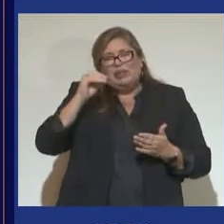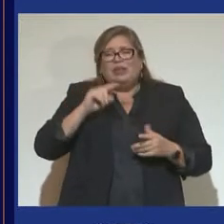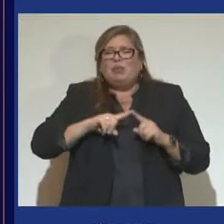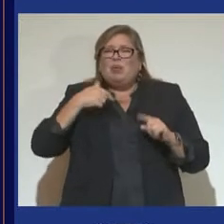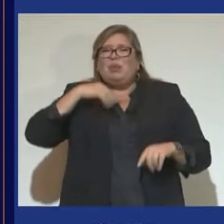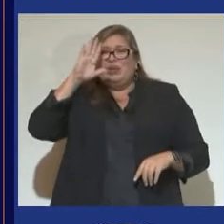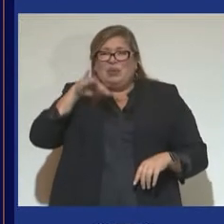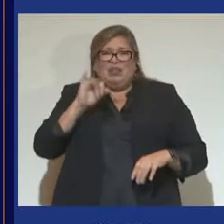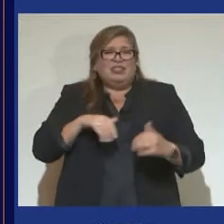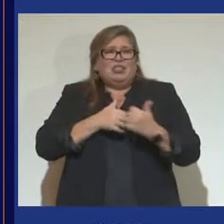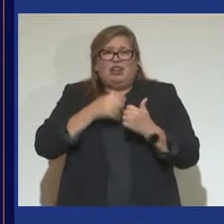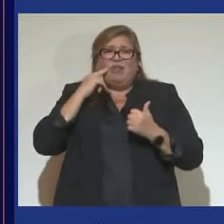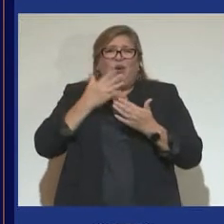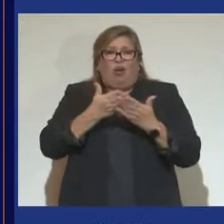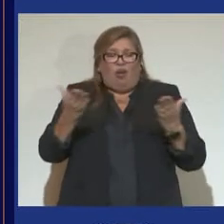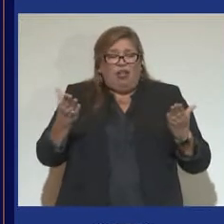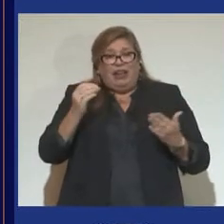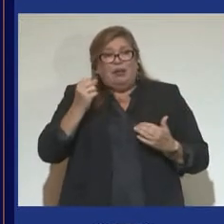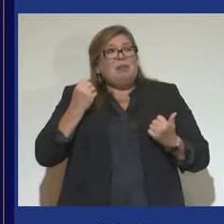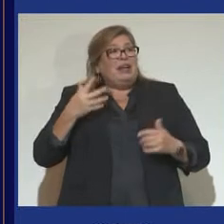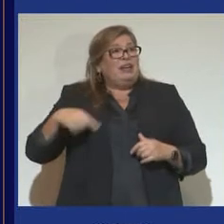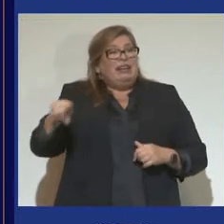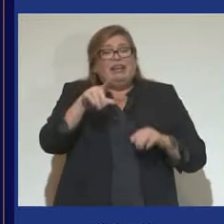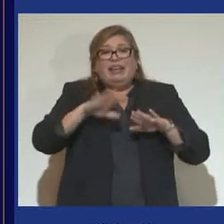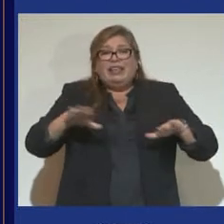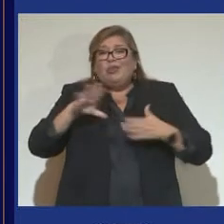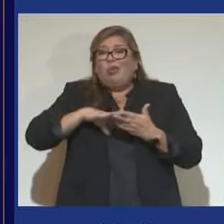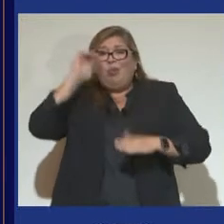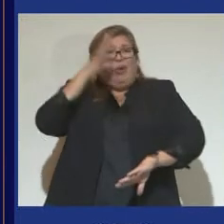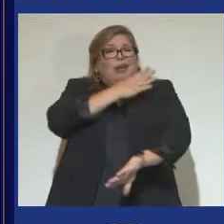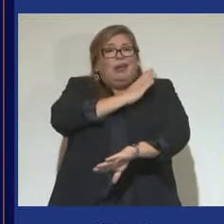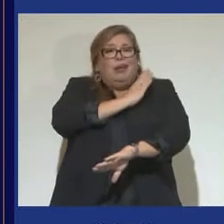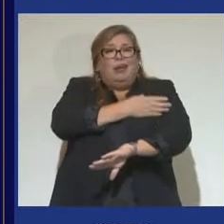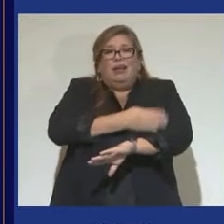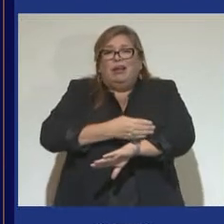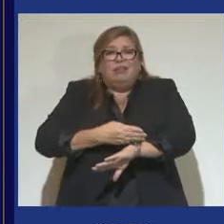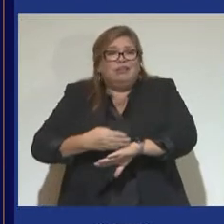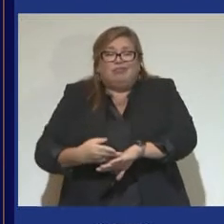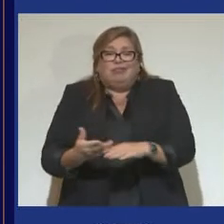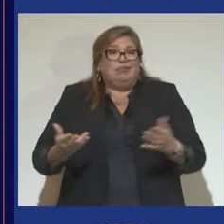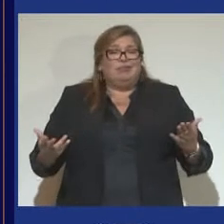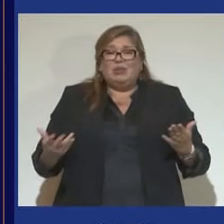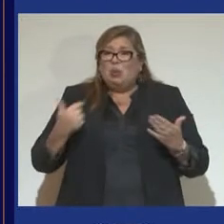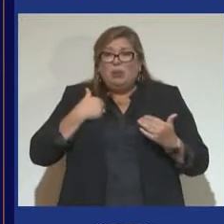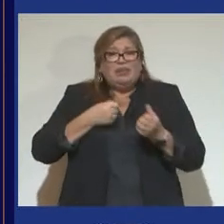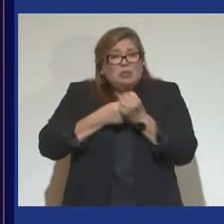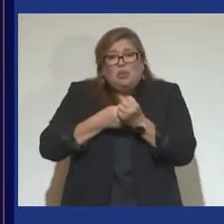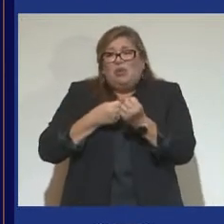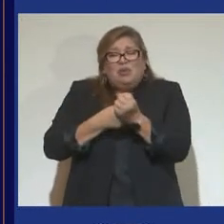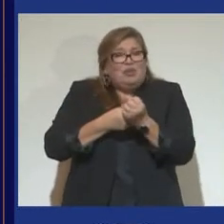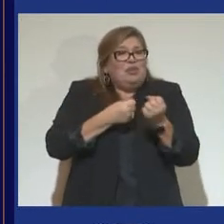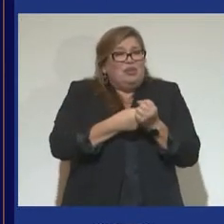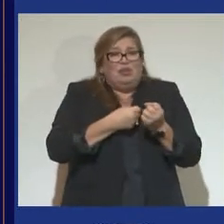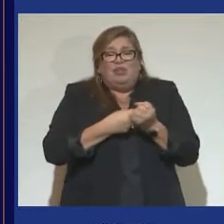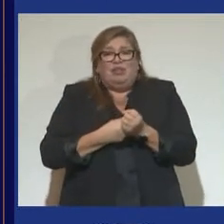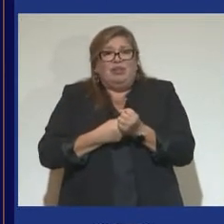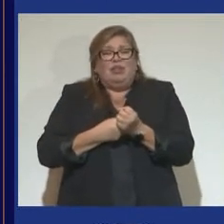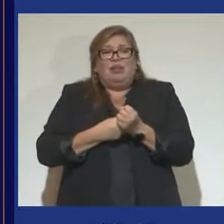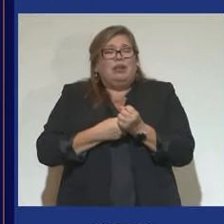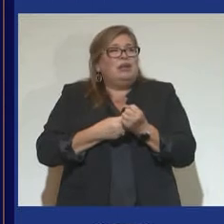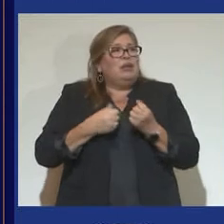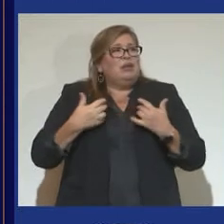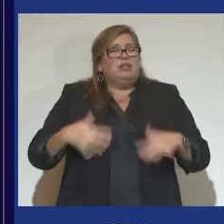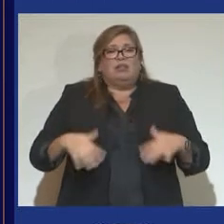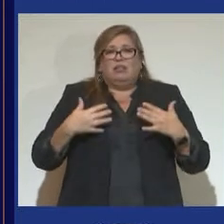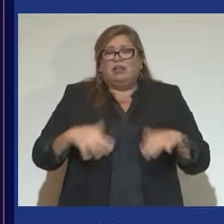de aprendizaje a distancia y sabemos que es difícil y hay niños que se están cayendo por las brechas y nosotros queremos apoyarlos a todos no me